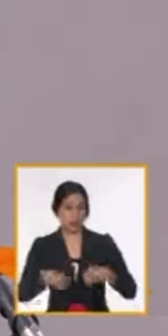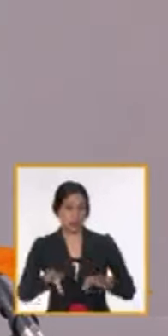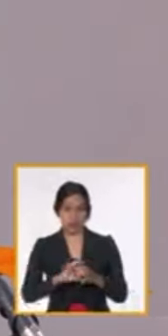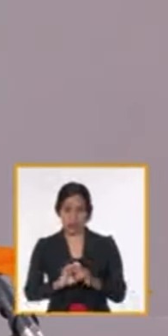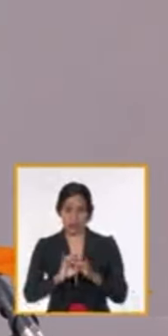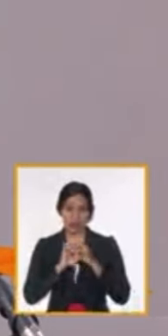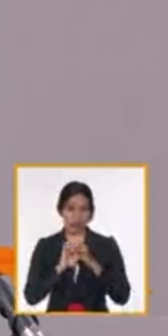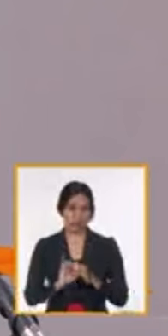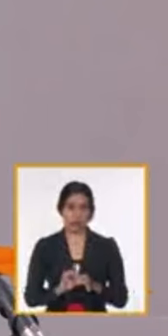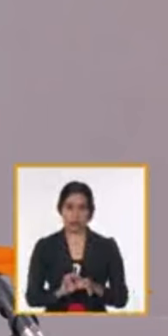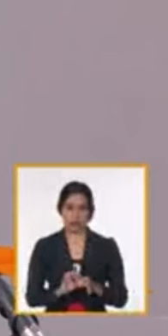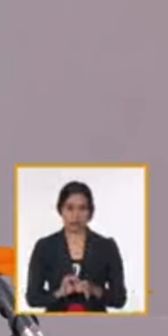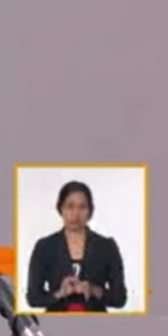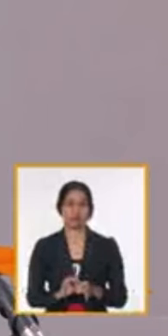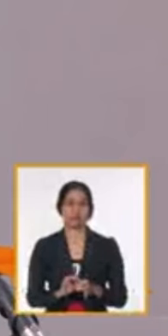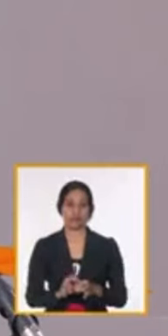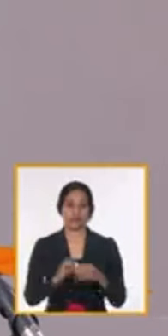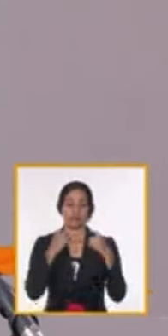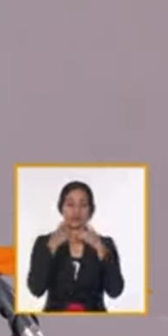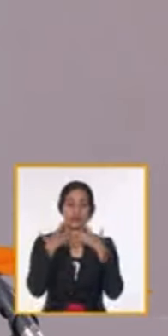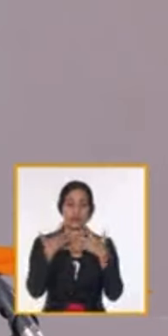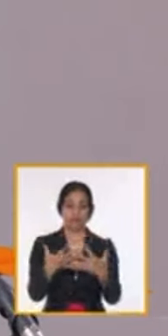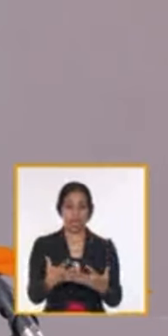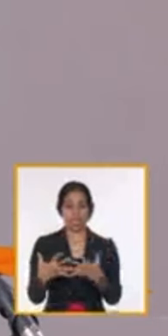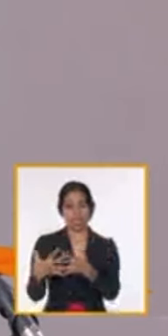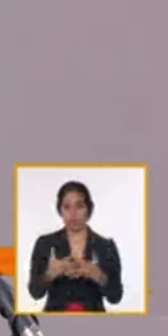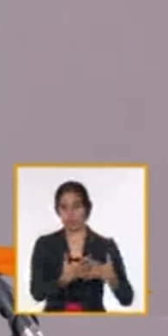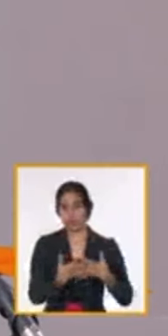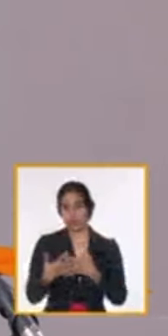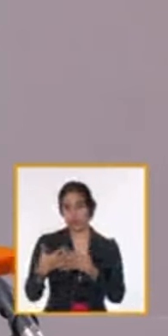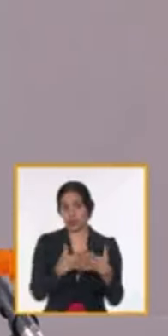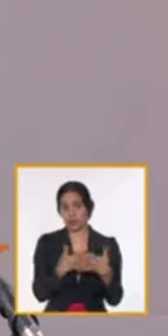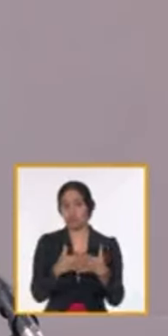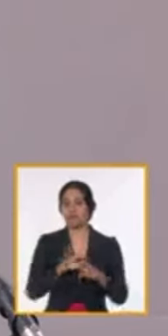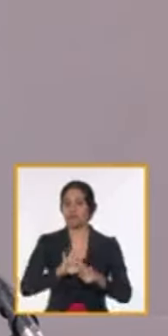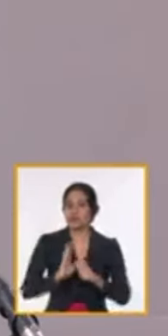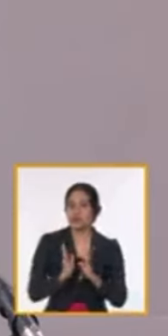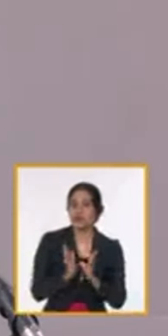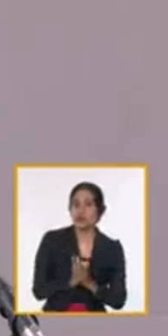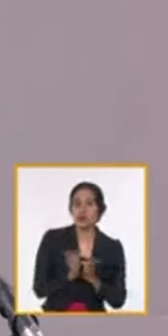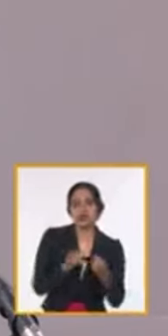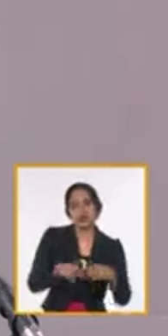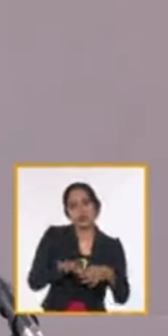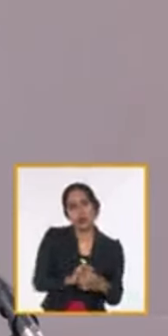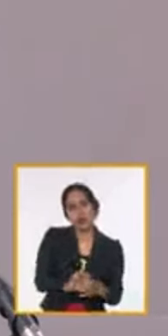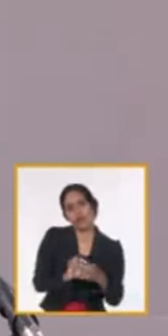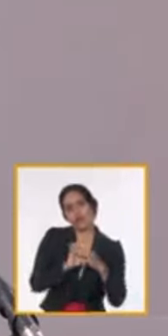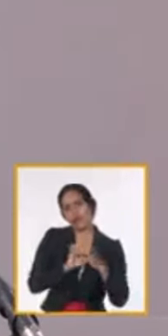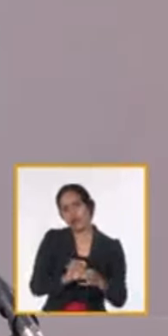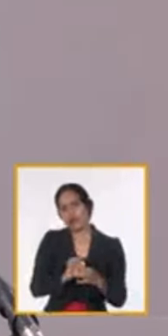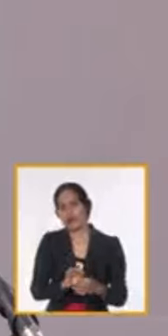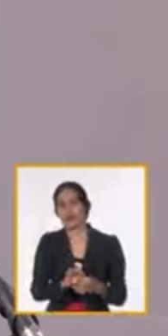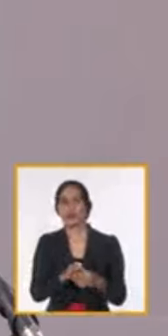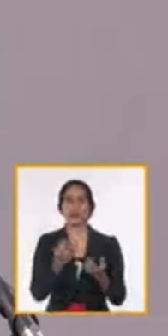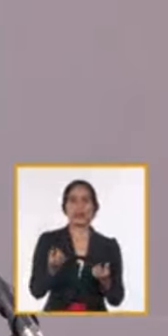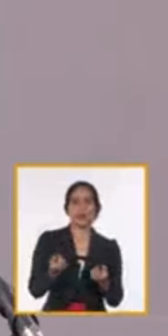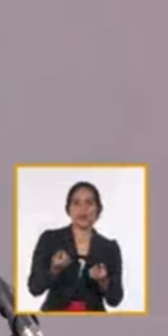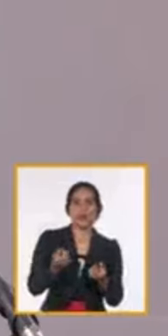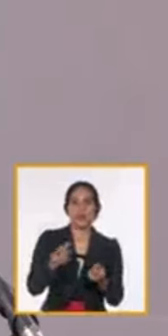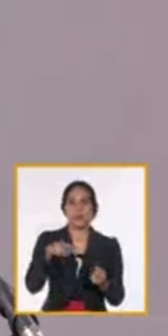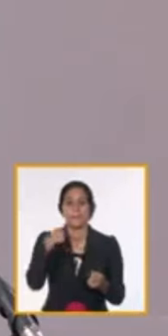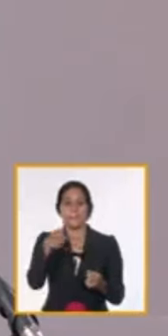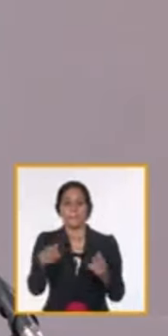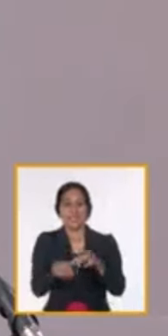política inmensa en los Estados Unidos, donde se ha puesto en crisis la legitimidad del presidente Biden,